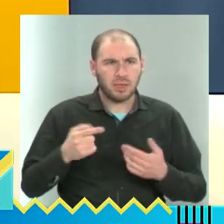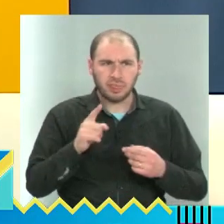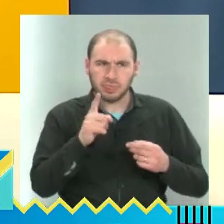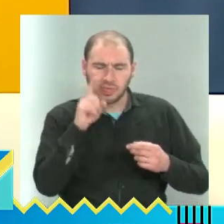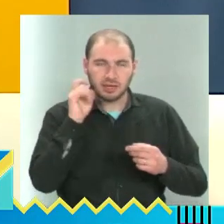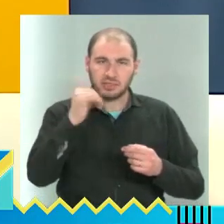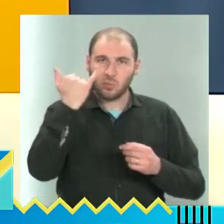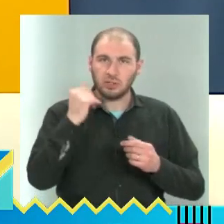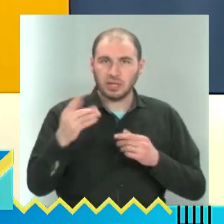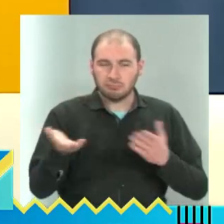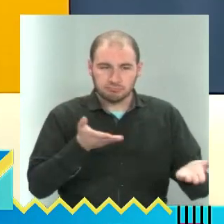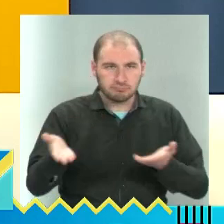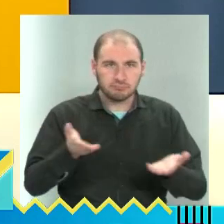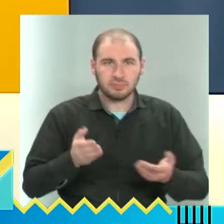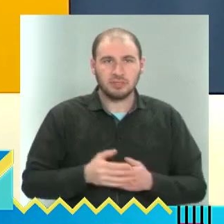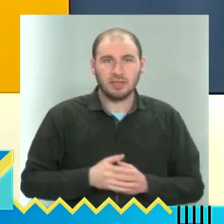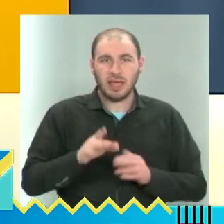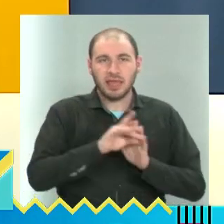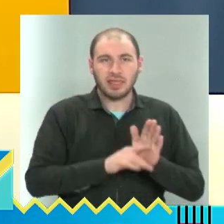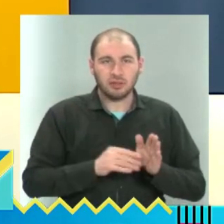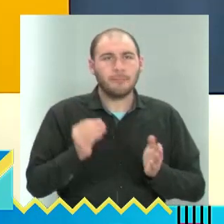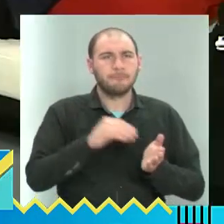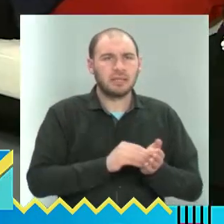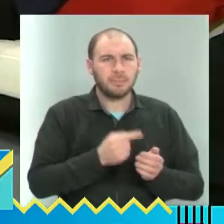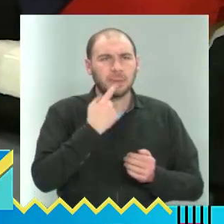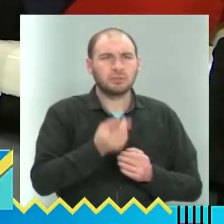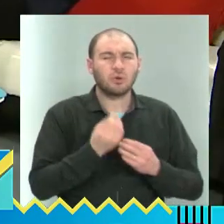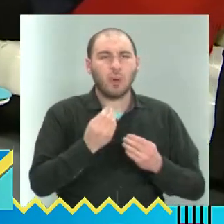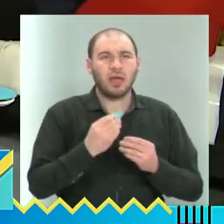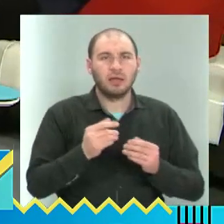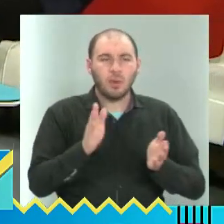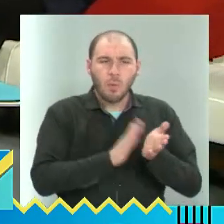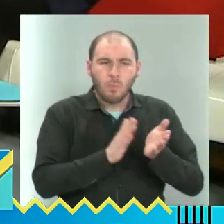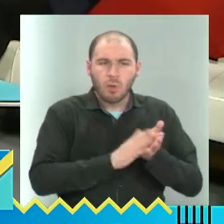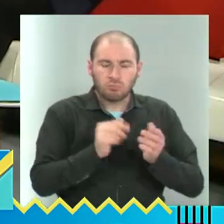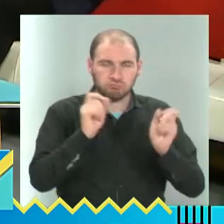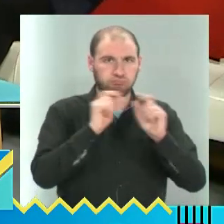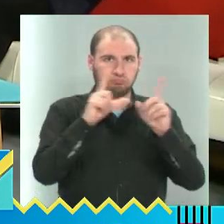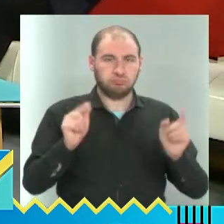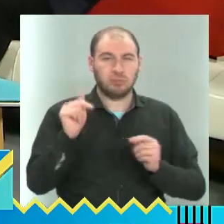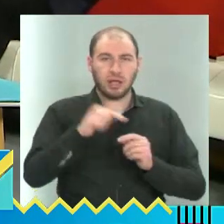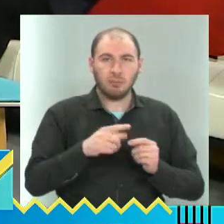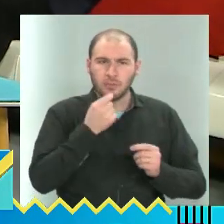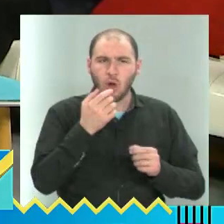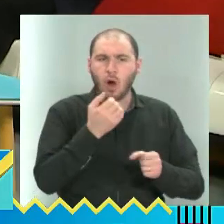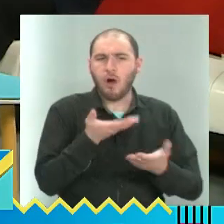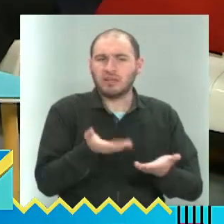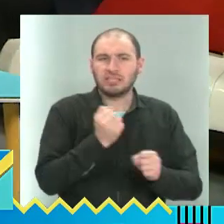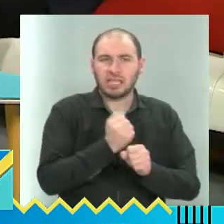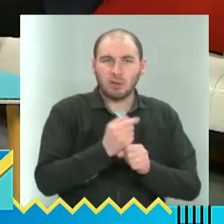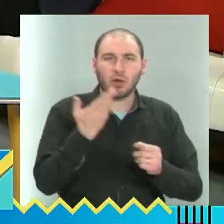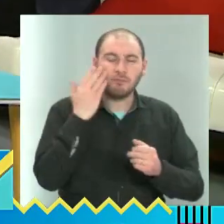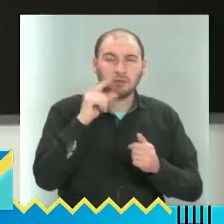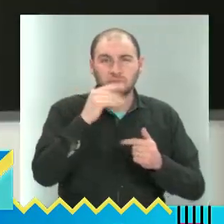distinguir y de poder controvertir, digo, con estos datos. Sumémonos a esos. ¿Cuáles pueden ser esos signos que nos deberían alarmar al momento de ver una oferta laboral, tanto en